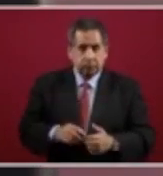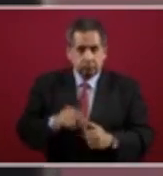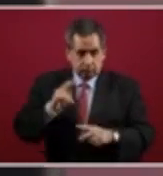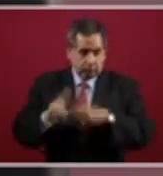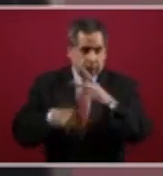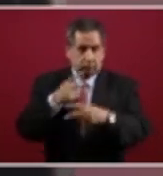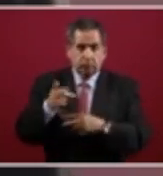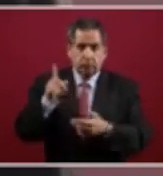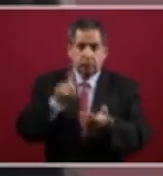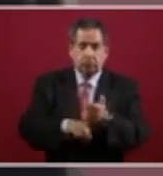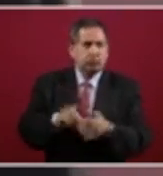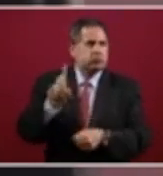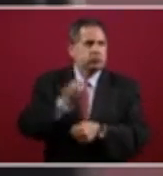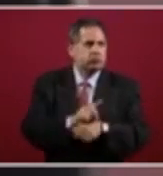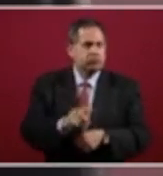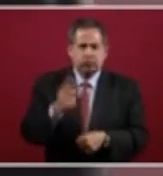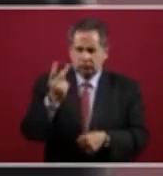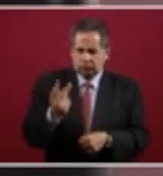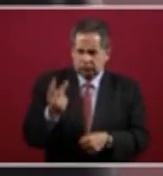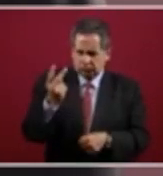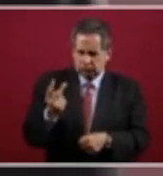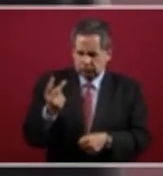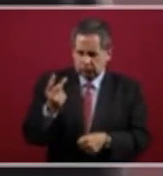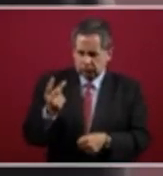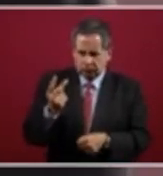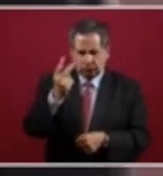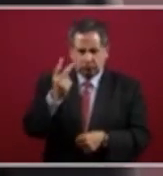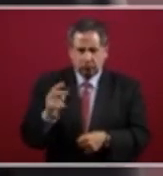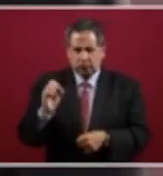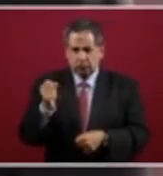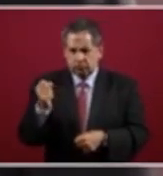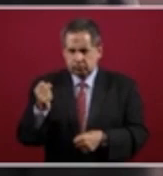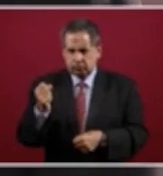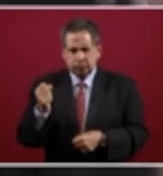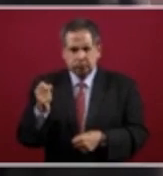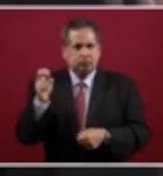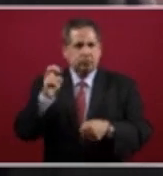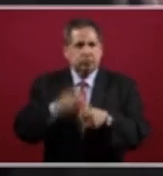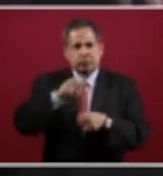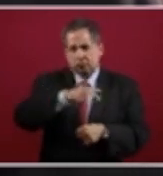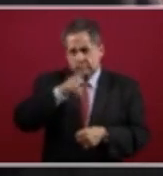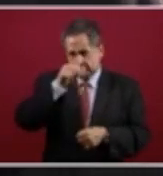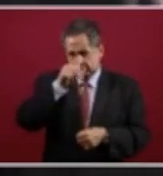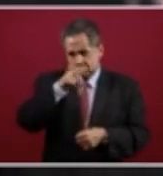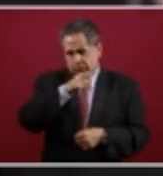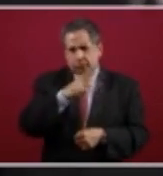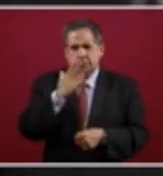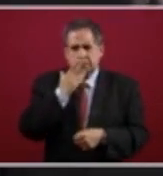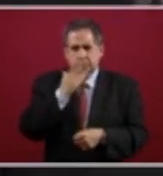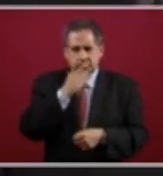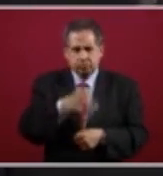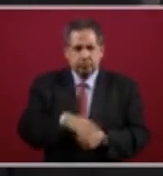a estar el día 2 de septiembre en Hermosillo.